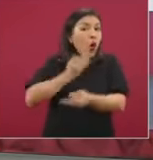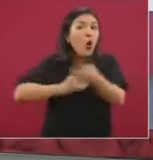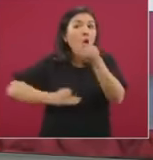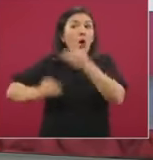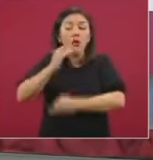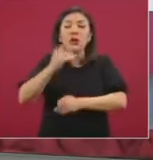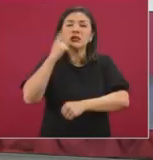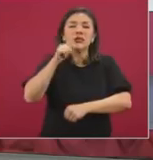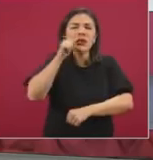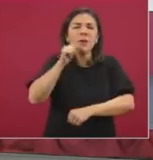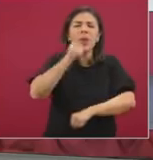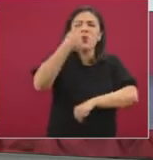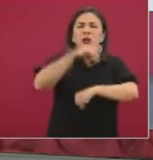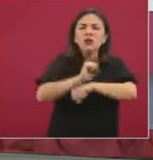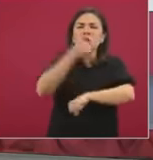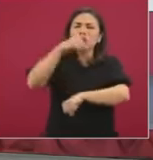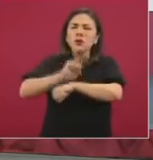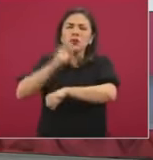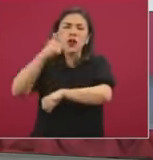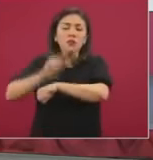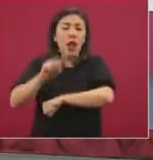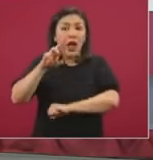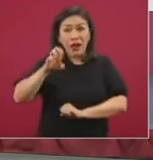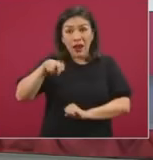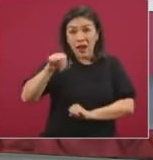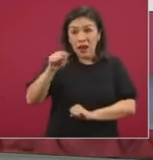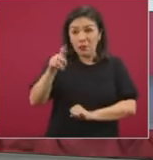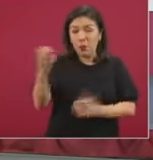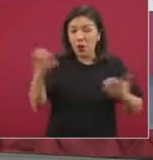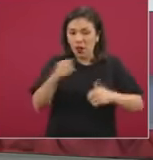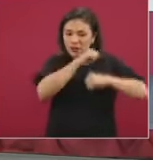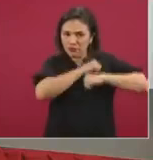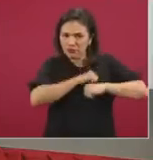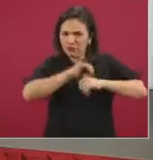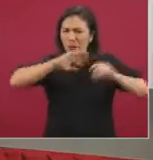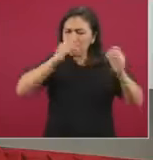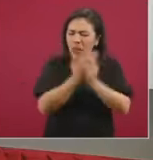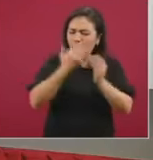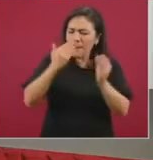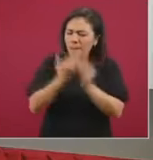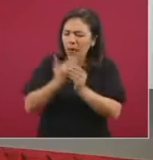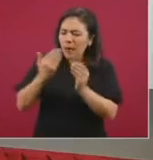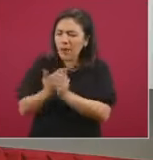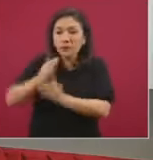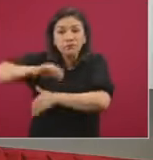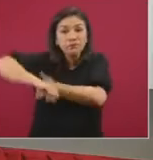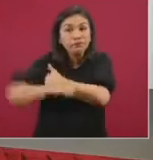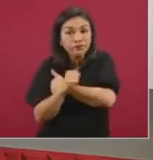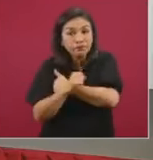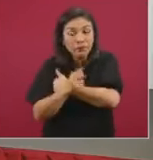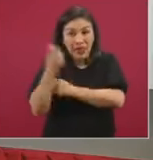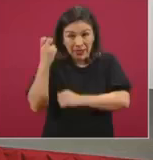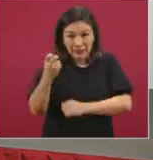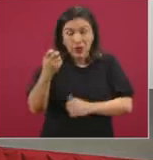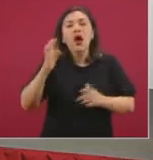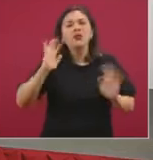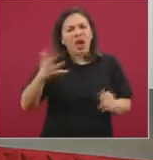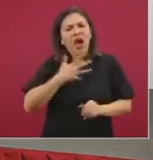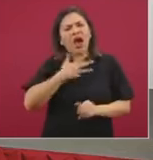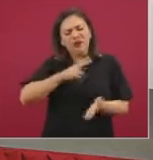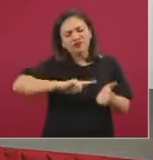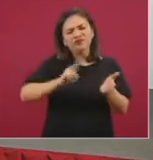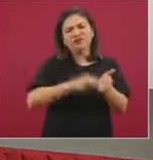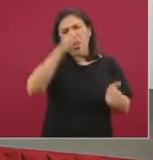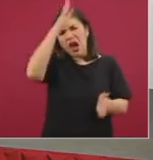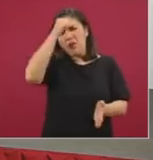las semanas RENAPO recoge a través de esta base de datos, tenemos un acuerdo de